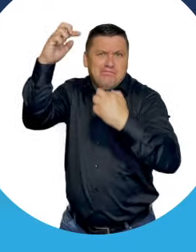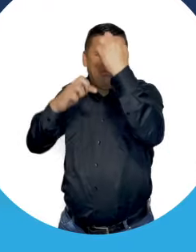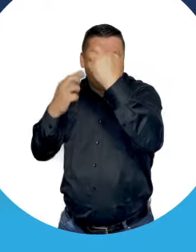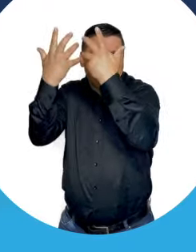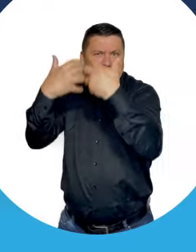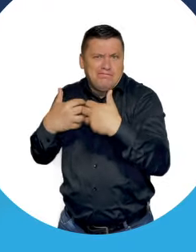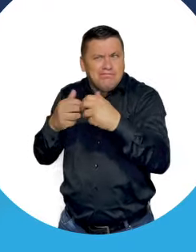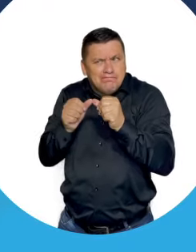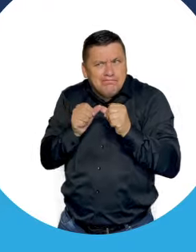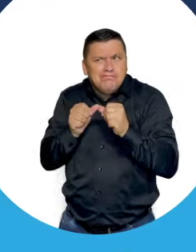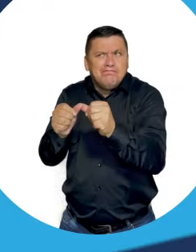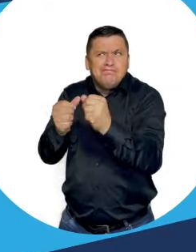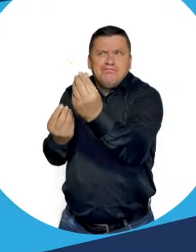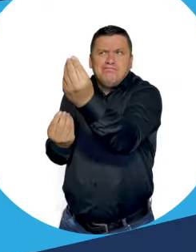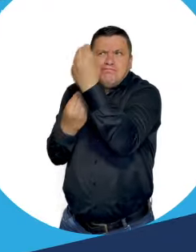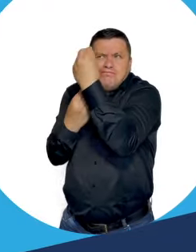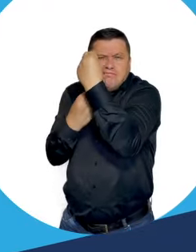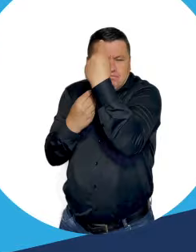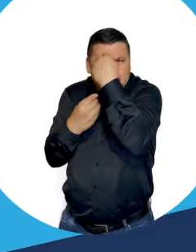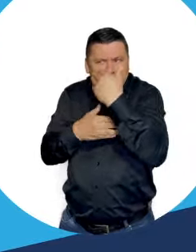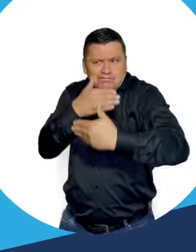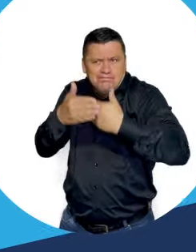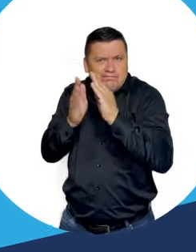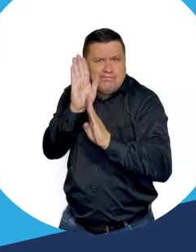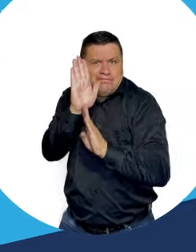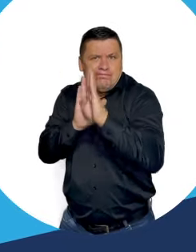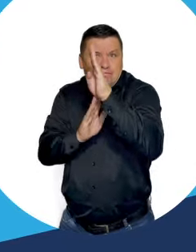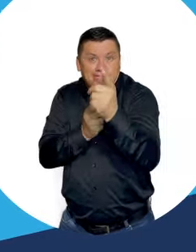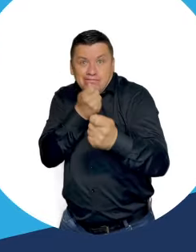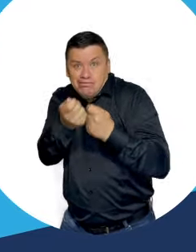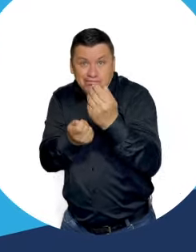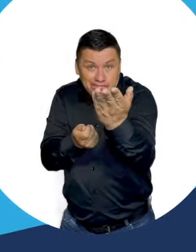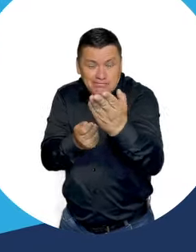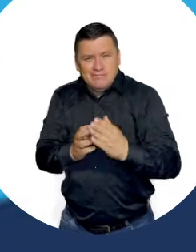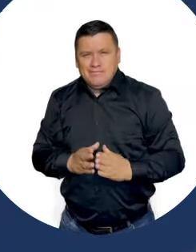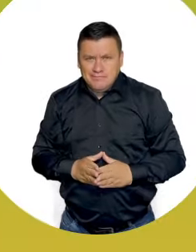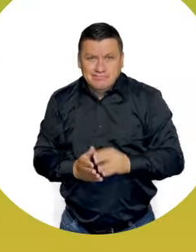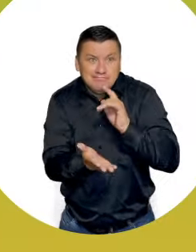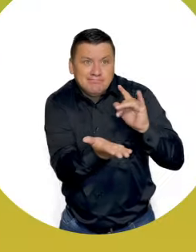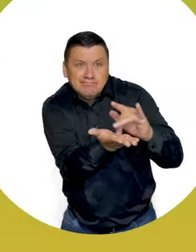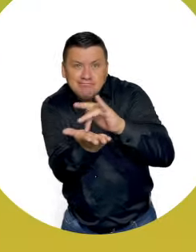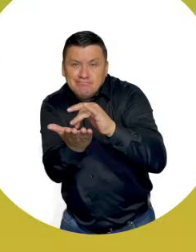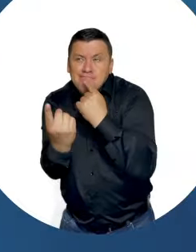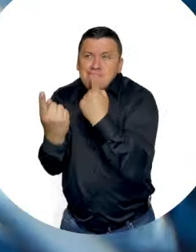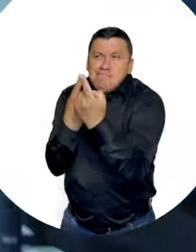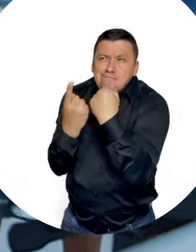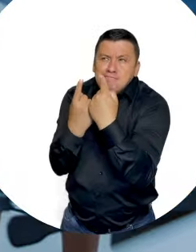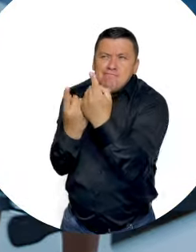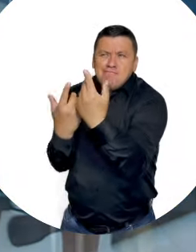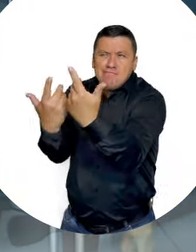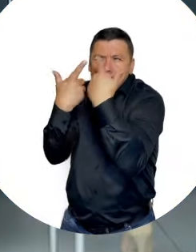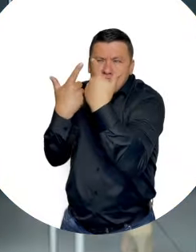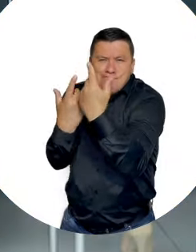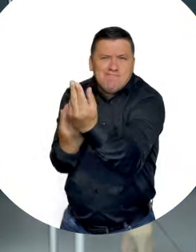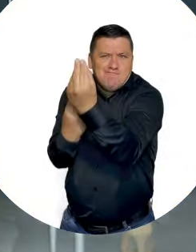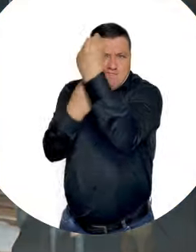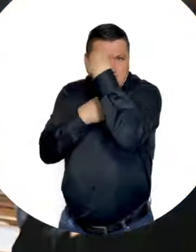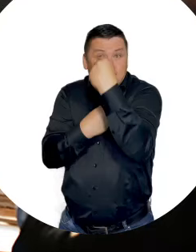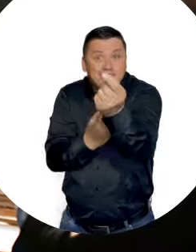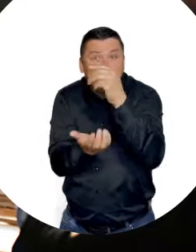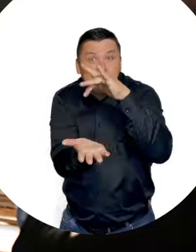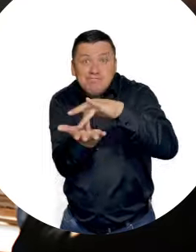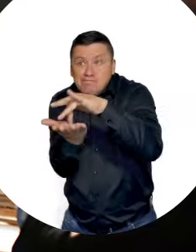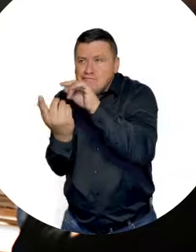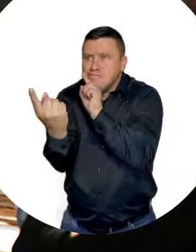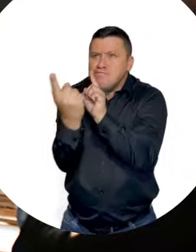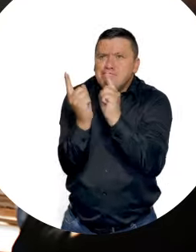prácticas sostenibles y mecanismos para acelerar el desarrollo de tu negocio asiste a charlas capacitaciones y participa de